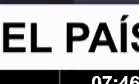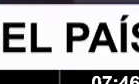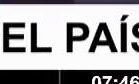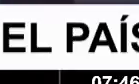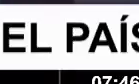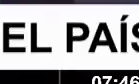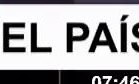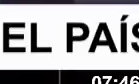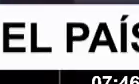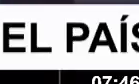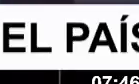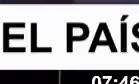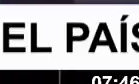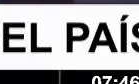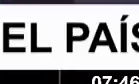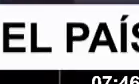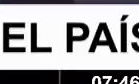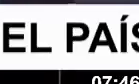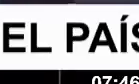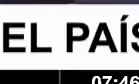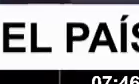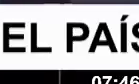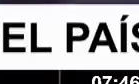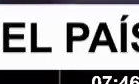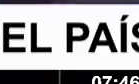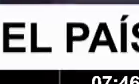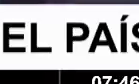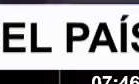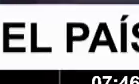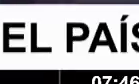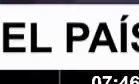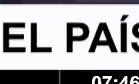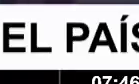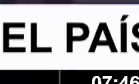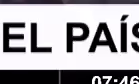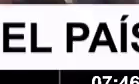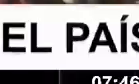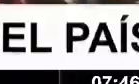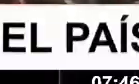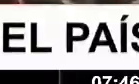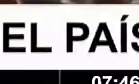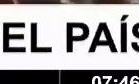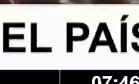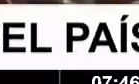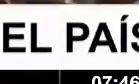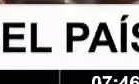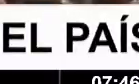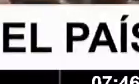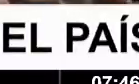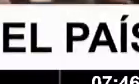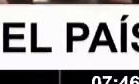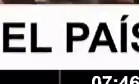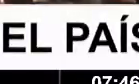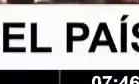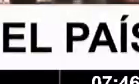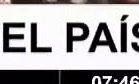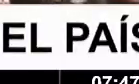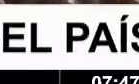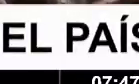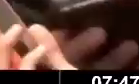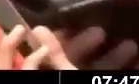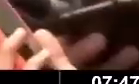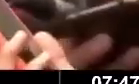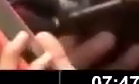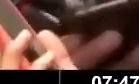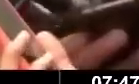presentada. Gonzalo Holguín tiene todos los detalles. Hola, Gonzalo. Buenos días. Hola, muy buenos días, Katy y Tomás. Y efectivamente,